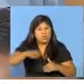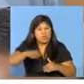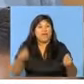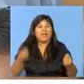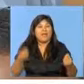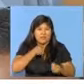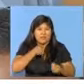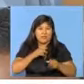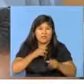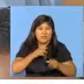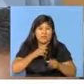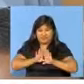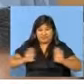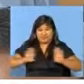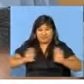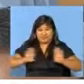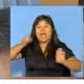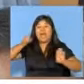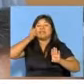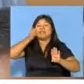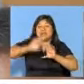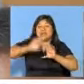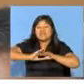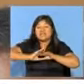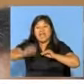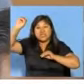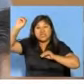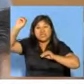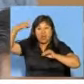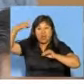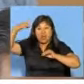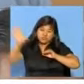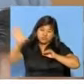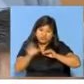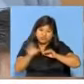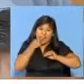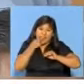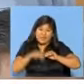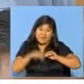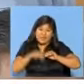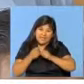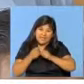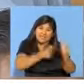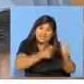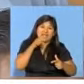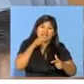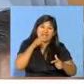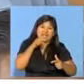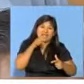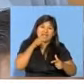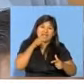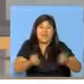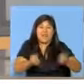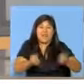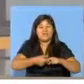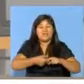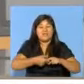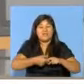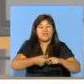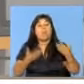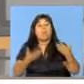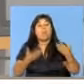tenga mautone auto autonomía autonomía y pueda funcionar como un vehículo normal perfecto quiero decirle que